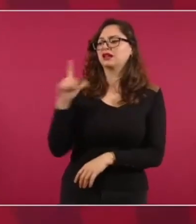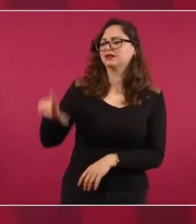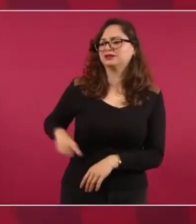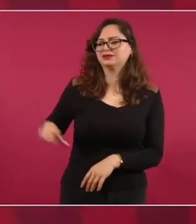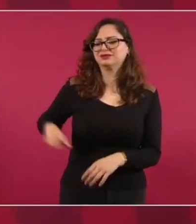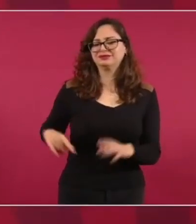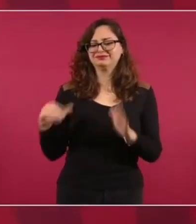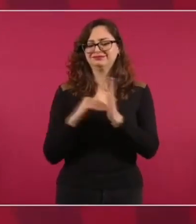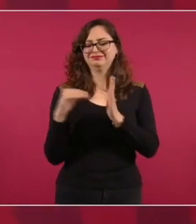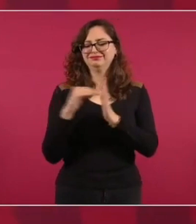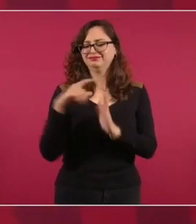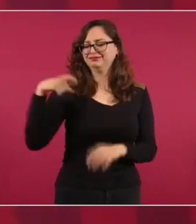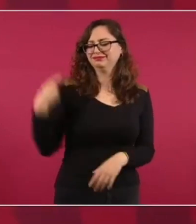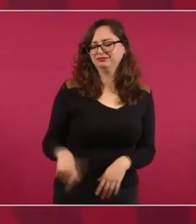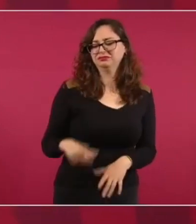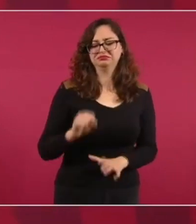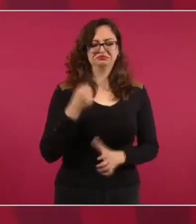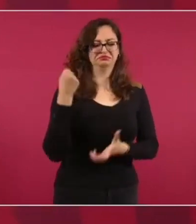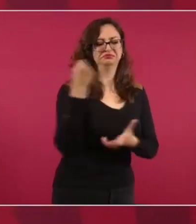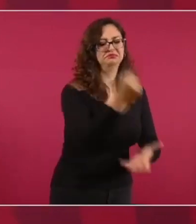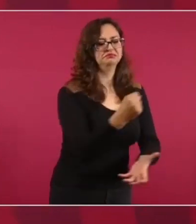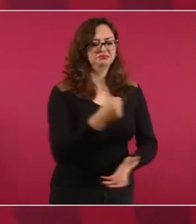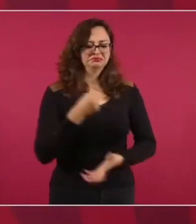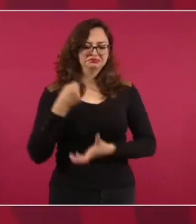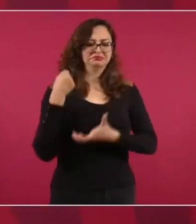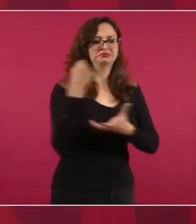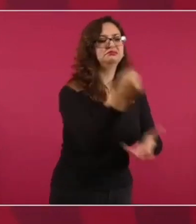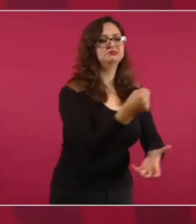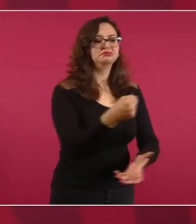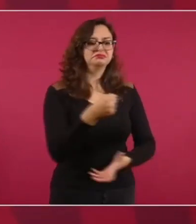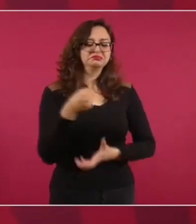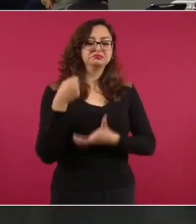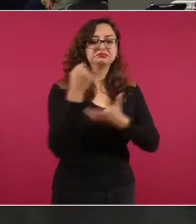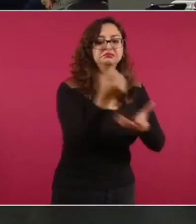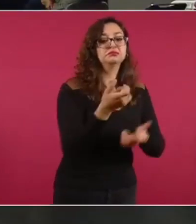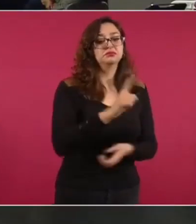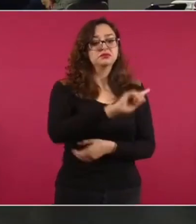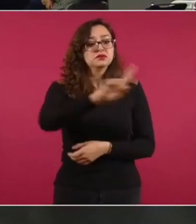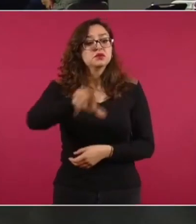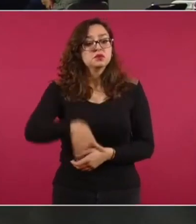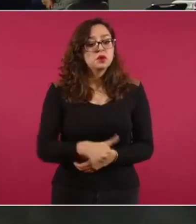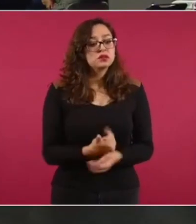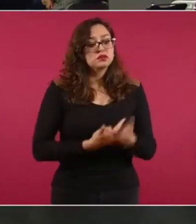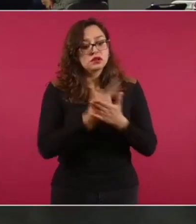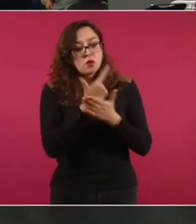miles de millones de pesos, no rendían cuenta